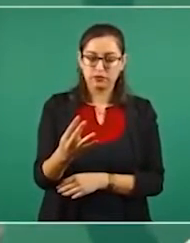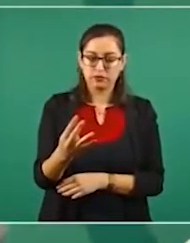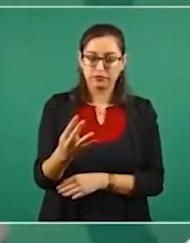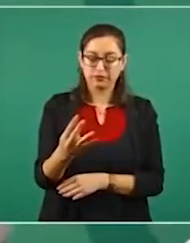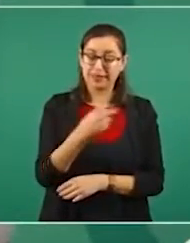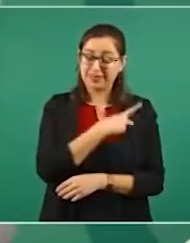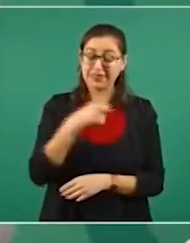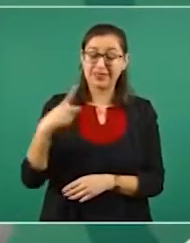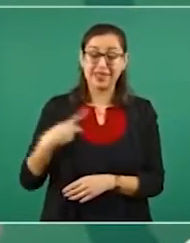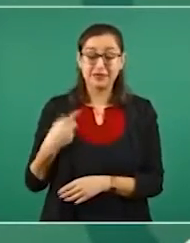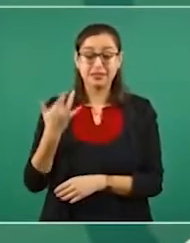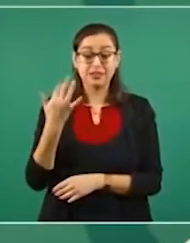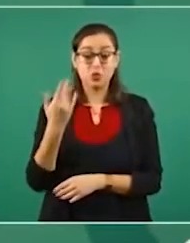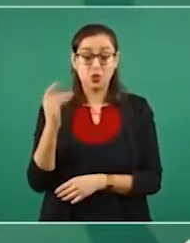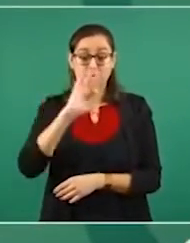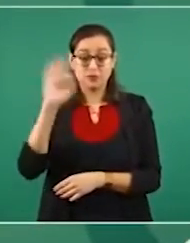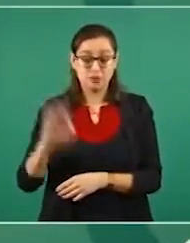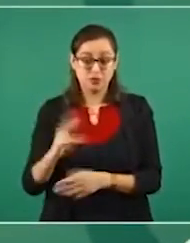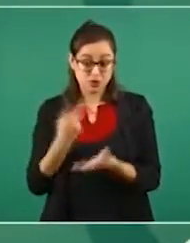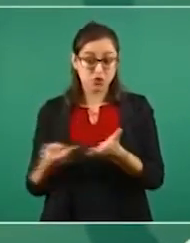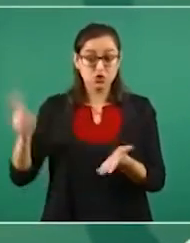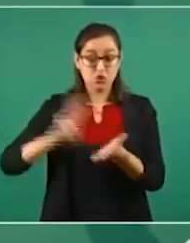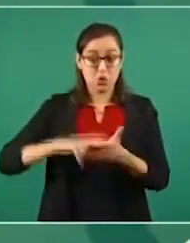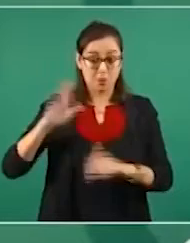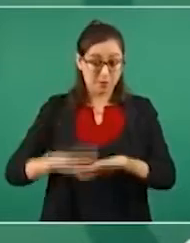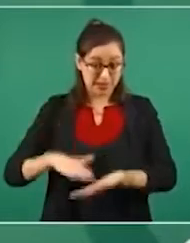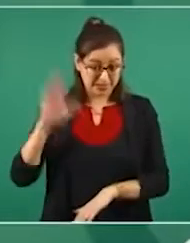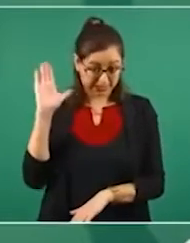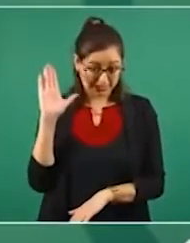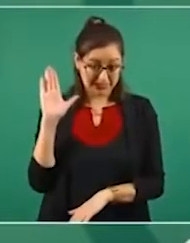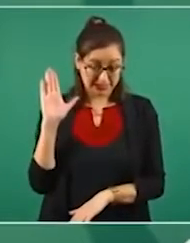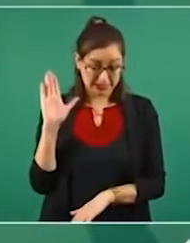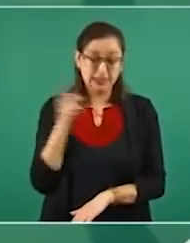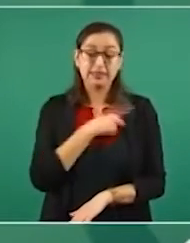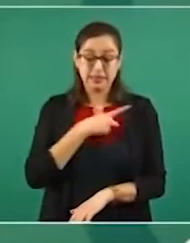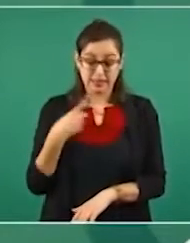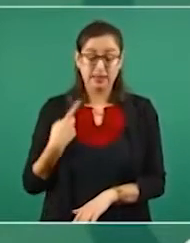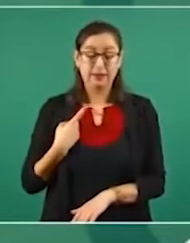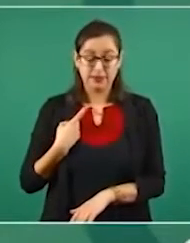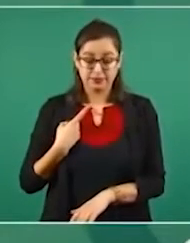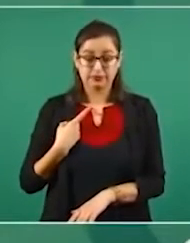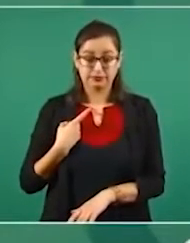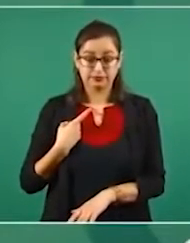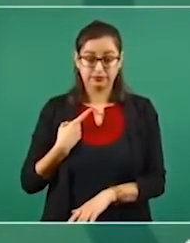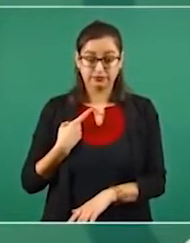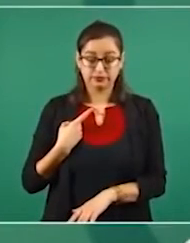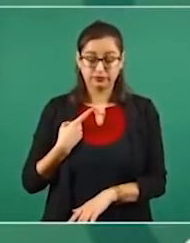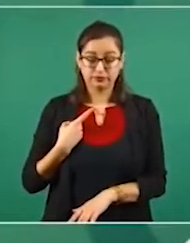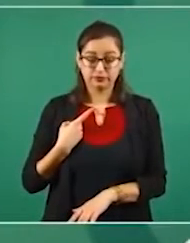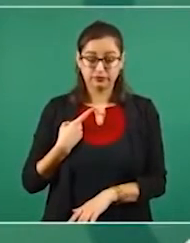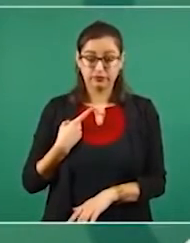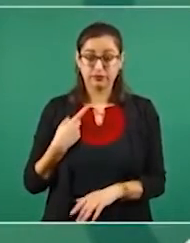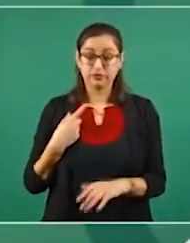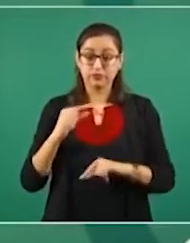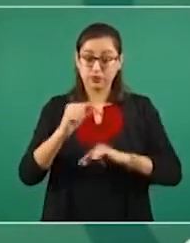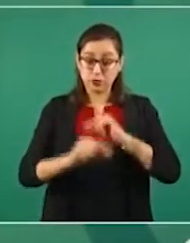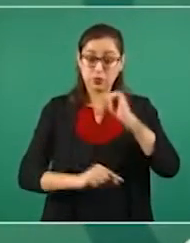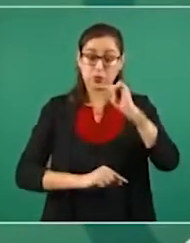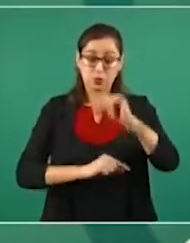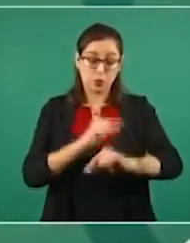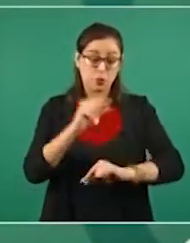siendo el doble de lo que se recibe en la actualidad. O sea, va a ir